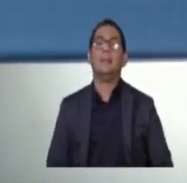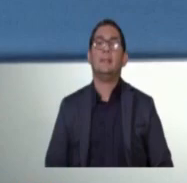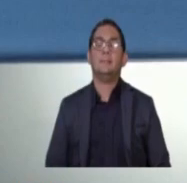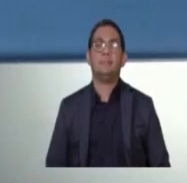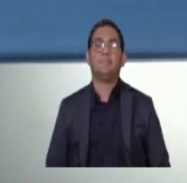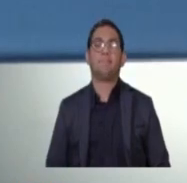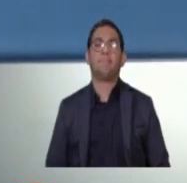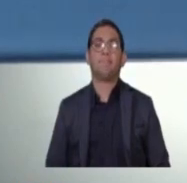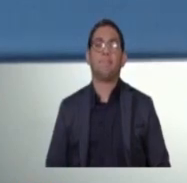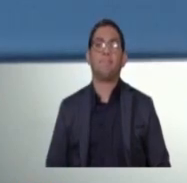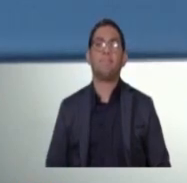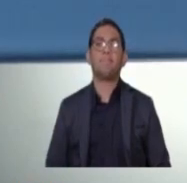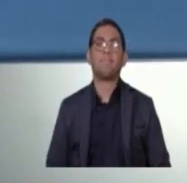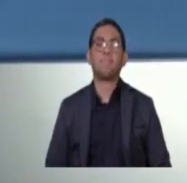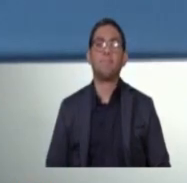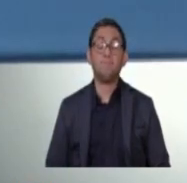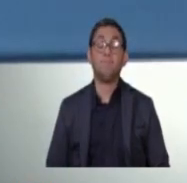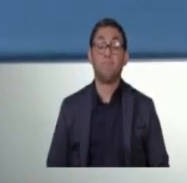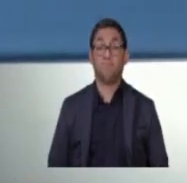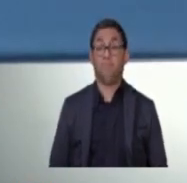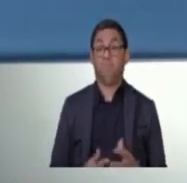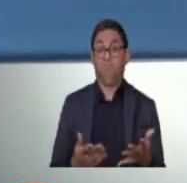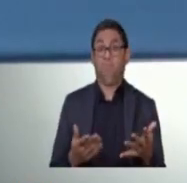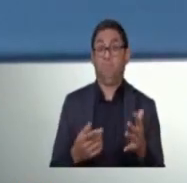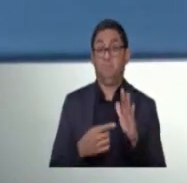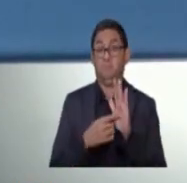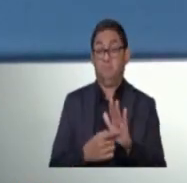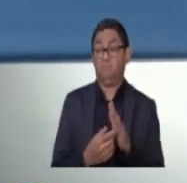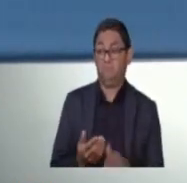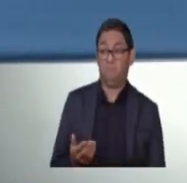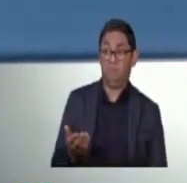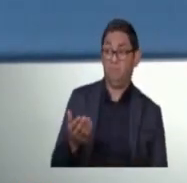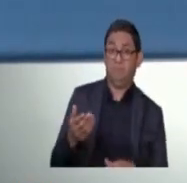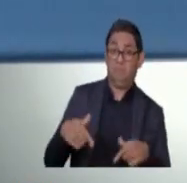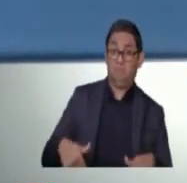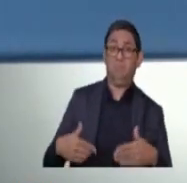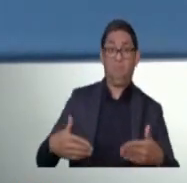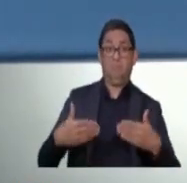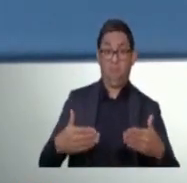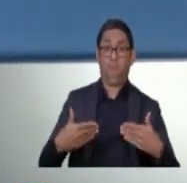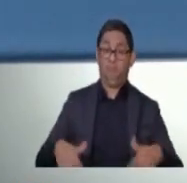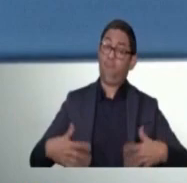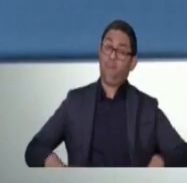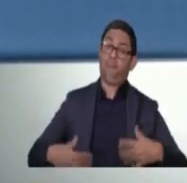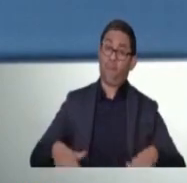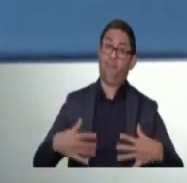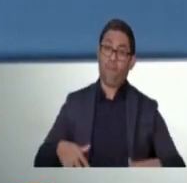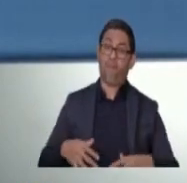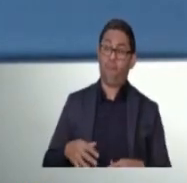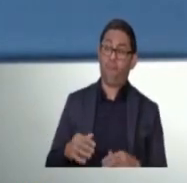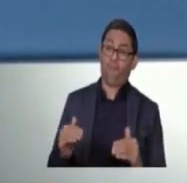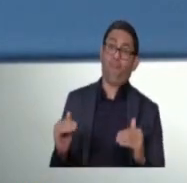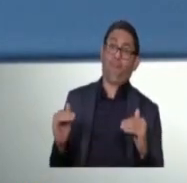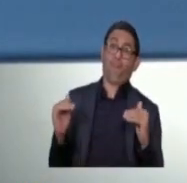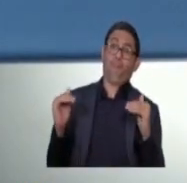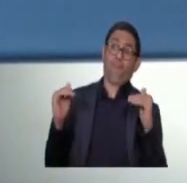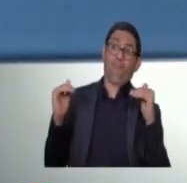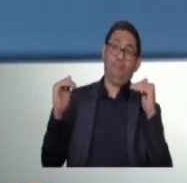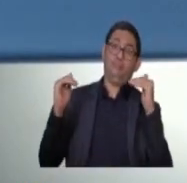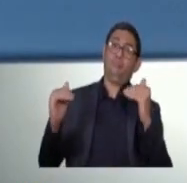esto deja muy en alto a nuestro país deja muy en alto a panamá